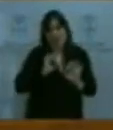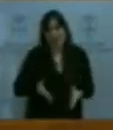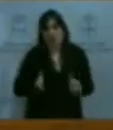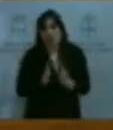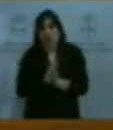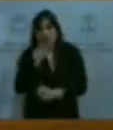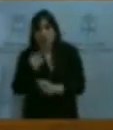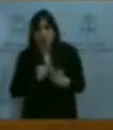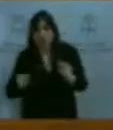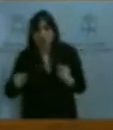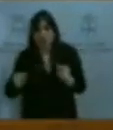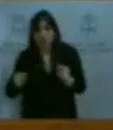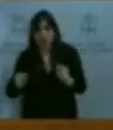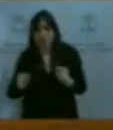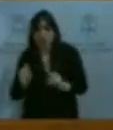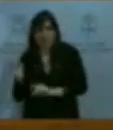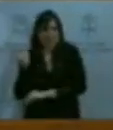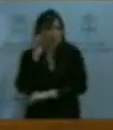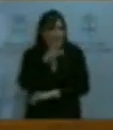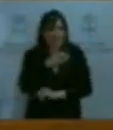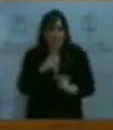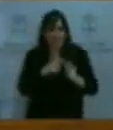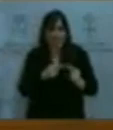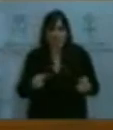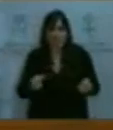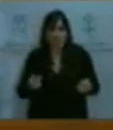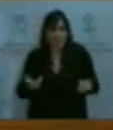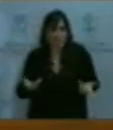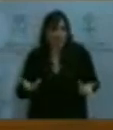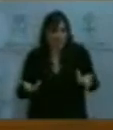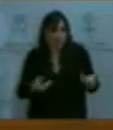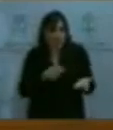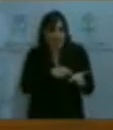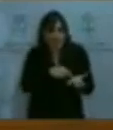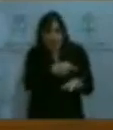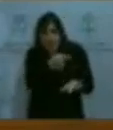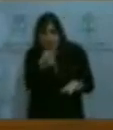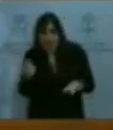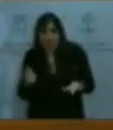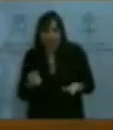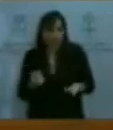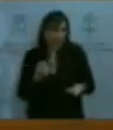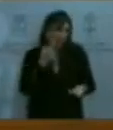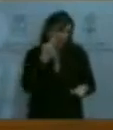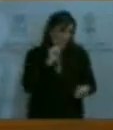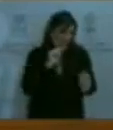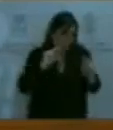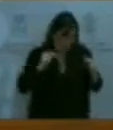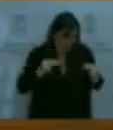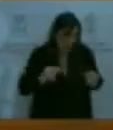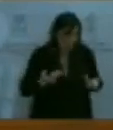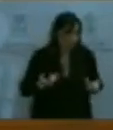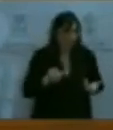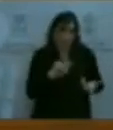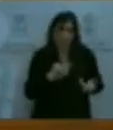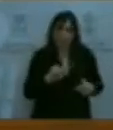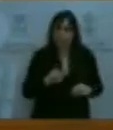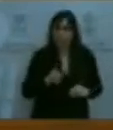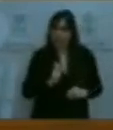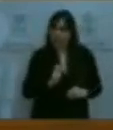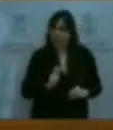Asturias. Entonces, antes de exigir a los demás, cuidemos lo nuestro, que esto es muy propio del Partido Socialista, dar consejos a los demás